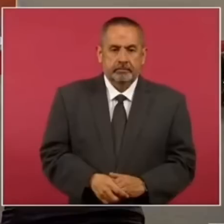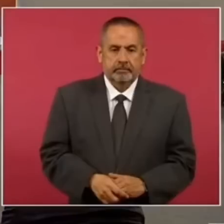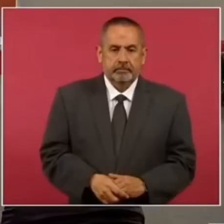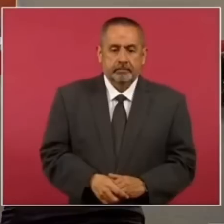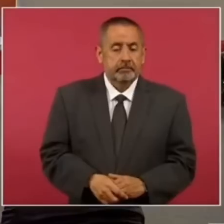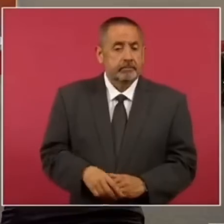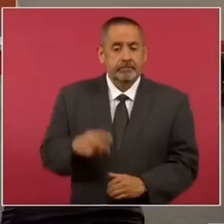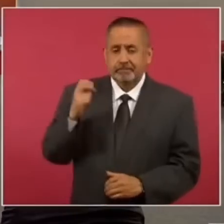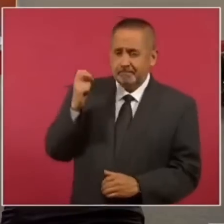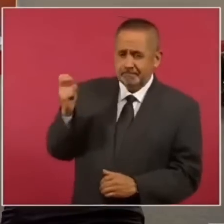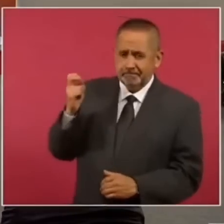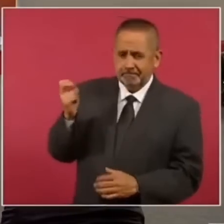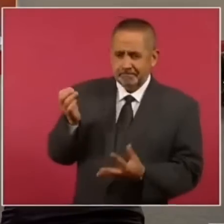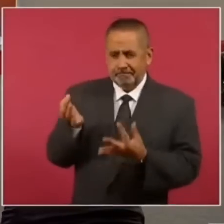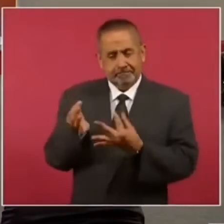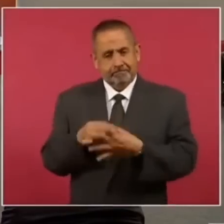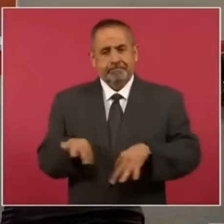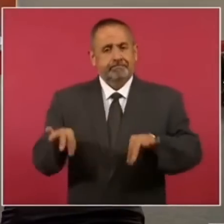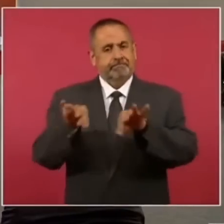esto es importantísimo